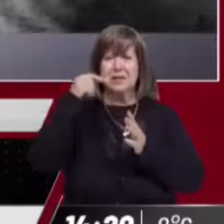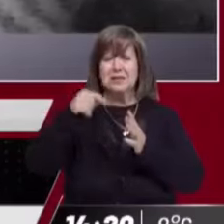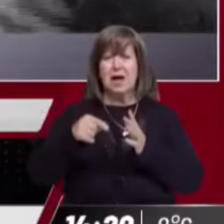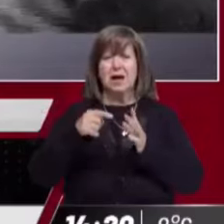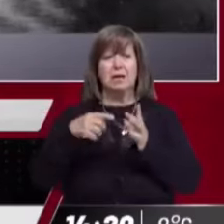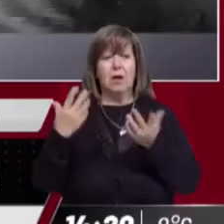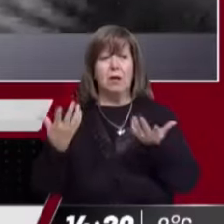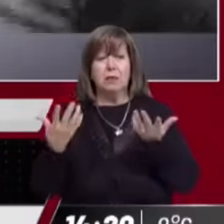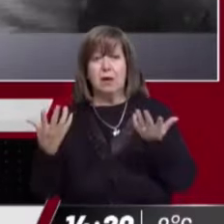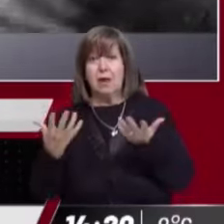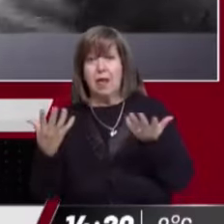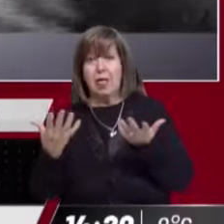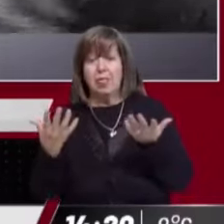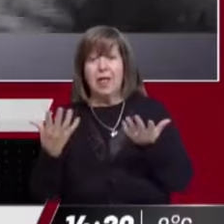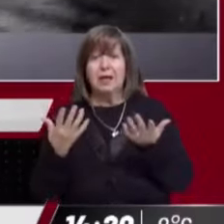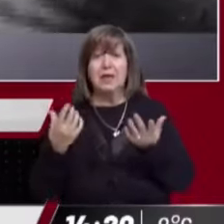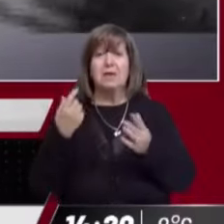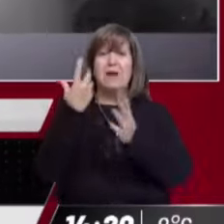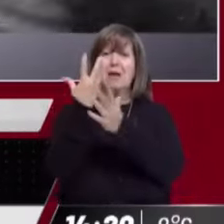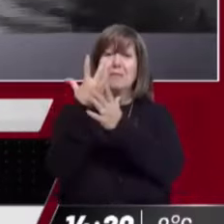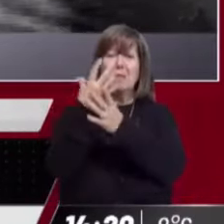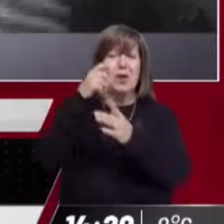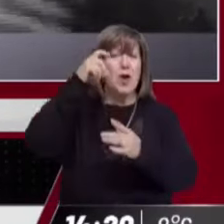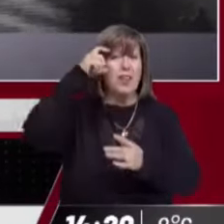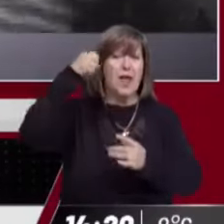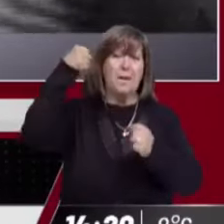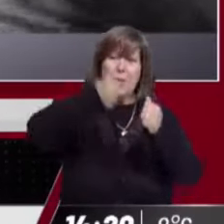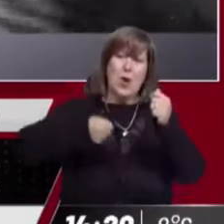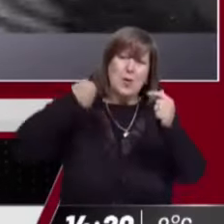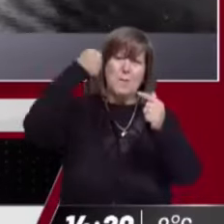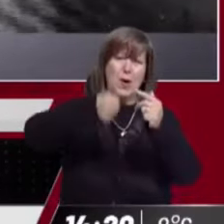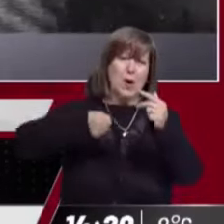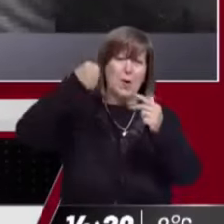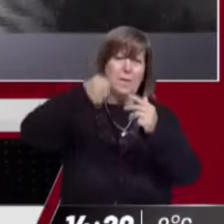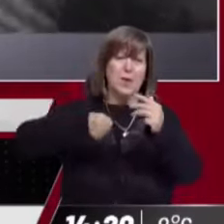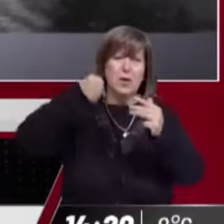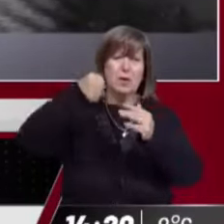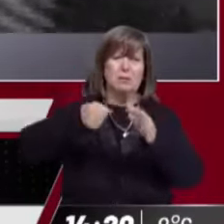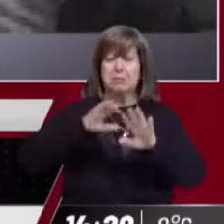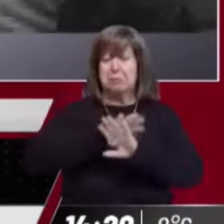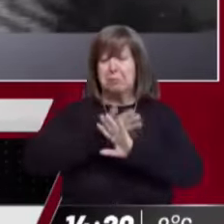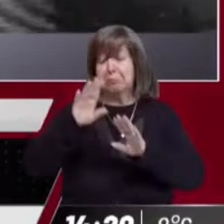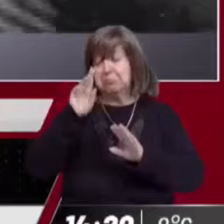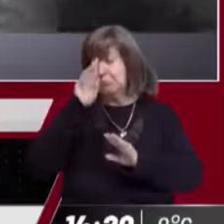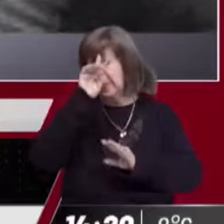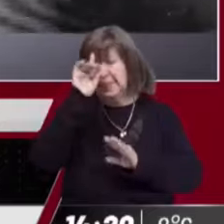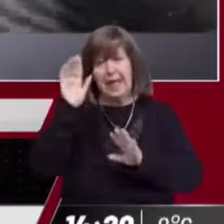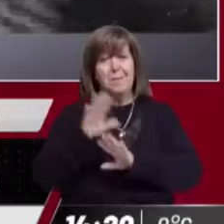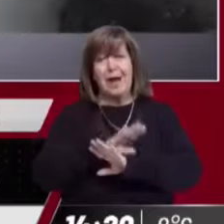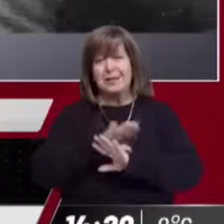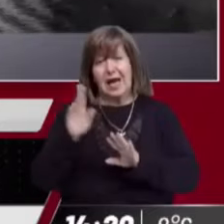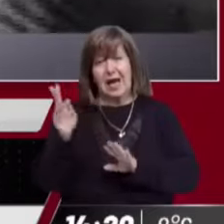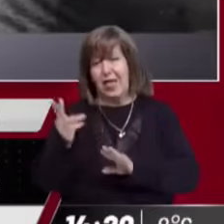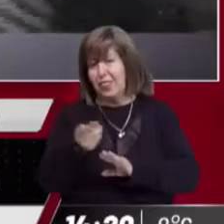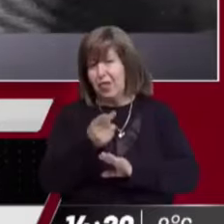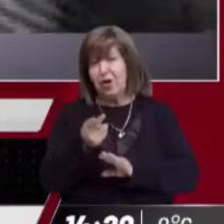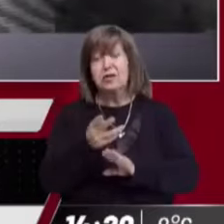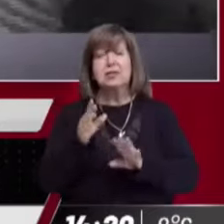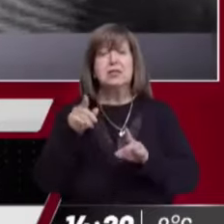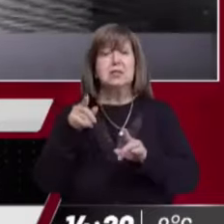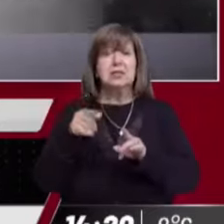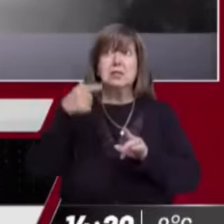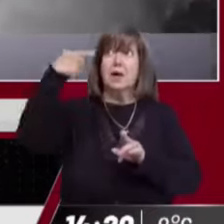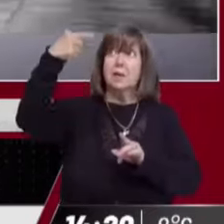la otra y le da más de 10 golpes de puño hasta dejarlo totalmente inconsciente. Bueno, recién veíamos en las